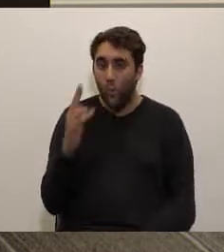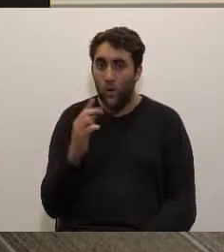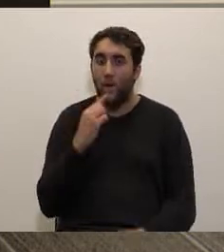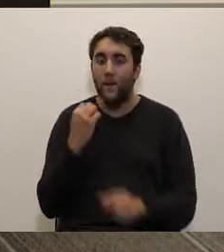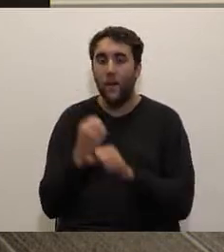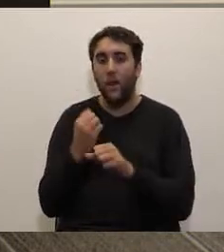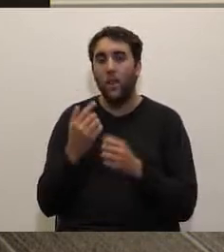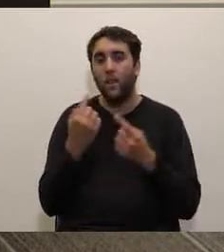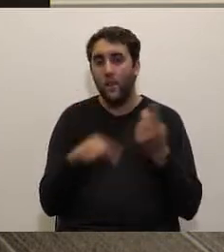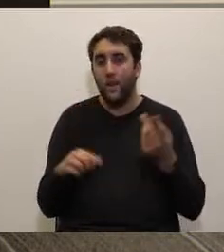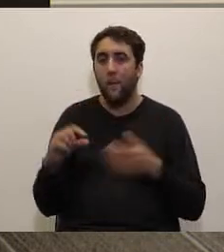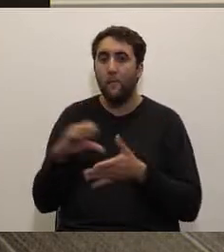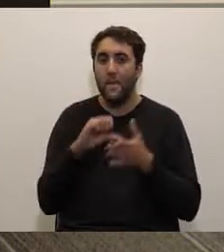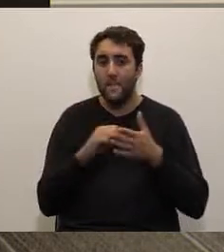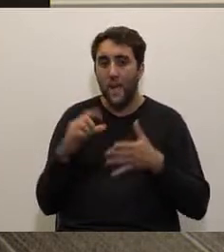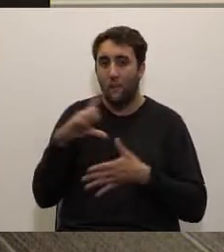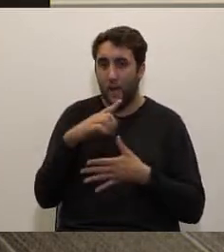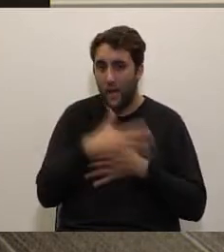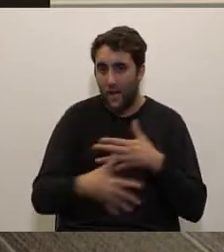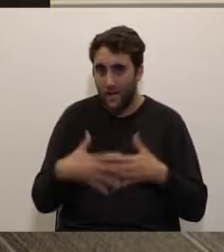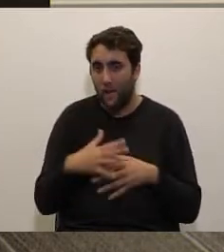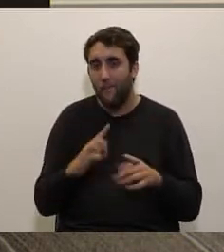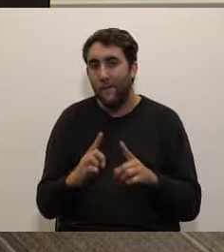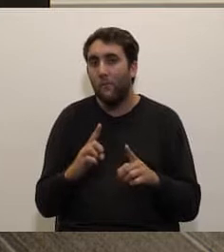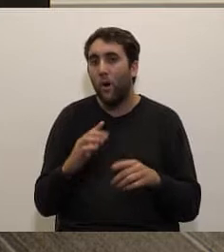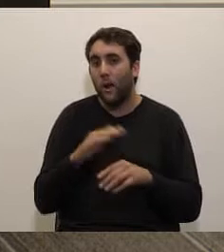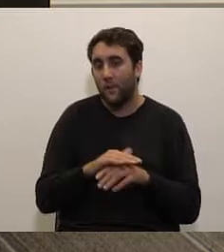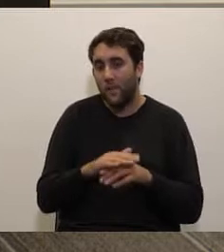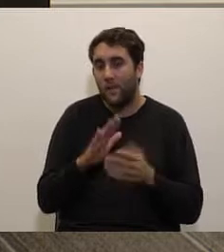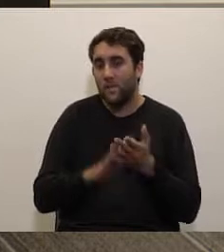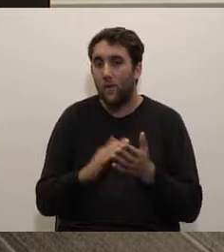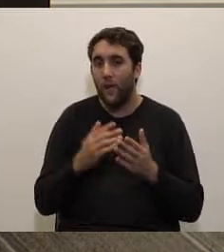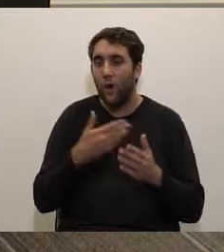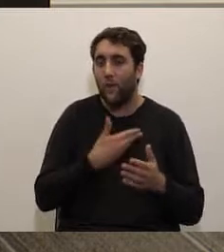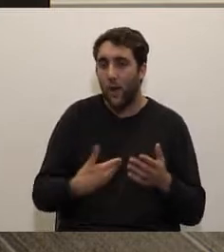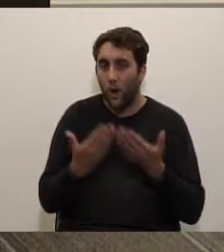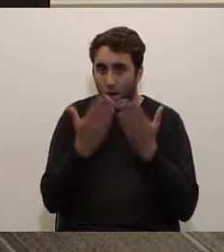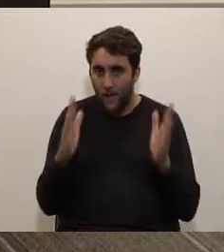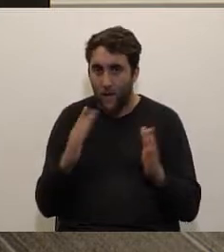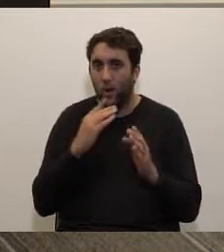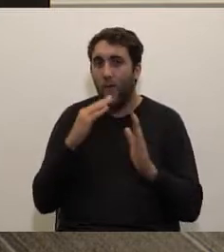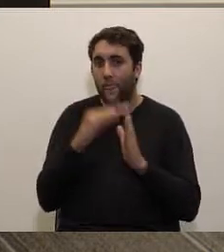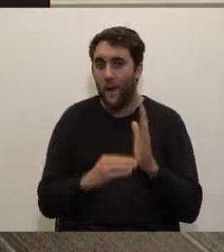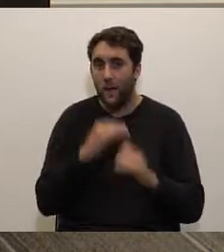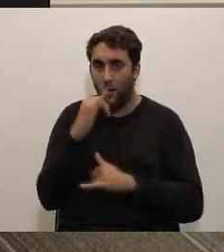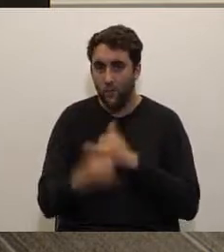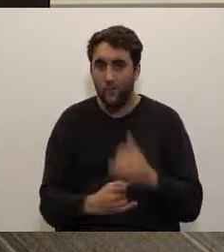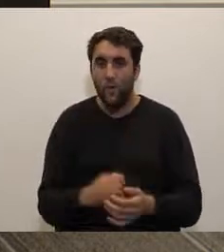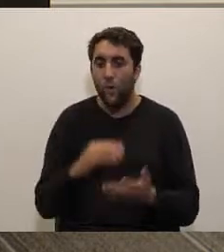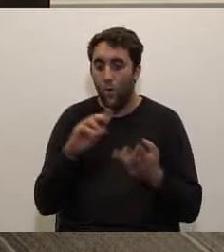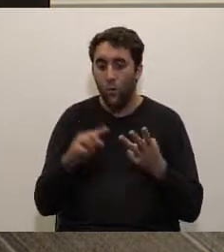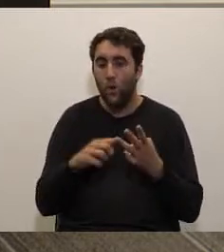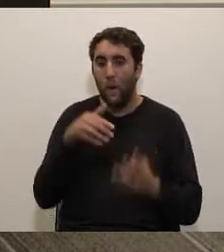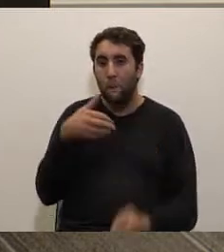varios países de América Latina como consultor en gobierno abierto, datos y ciudadanía digital. Y por último está Mariana Fossati,